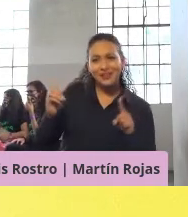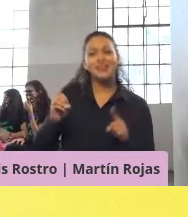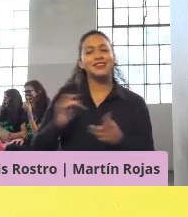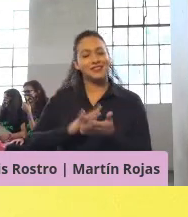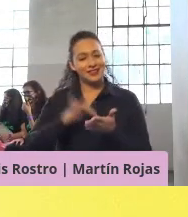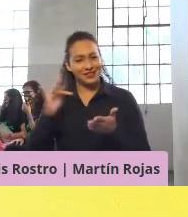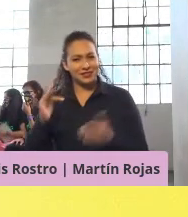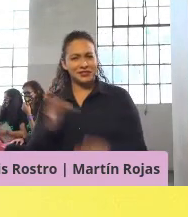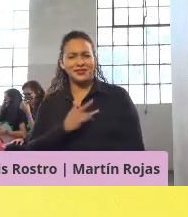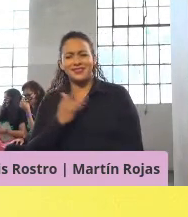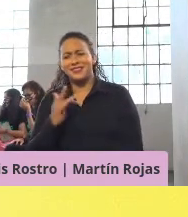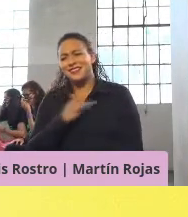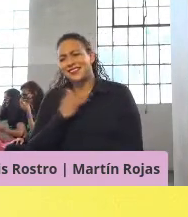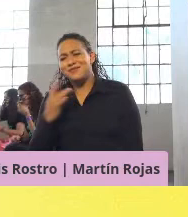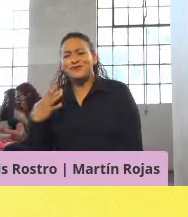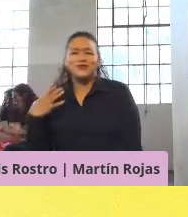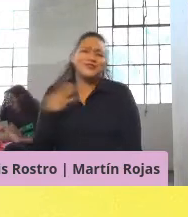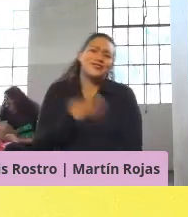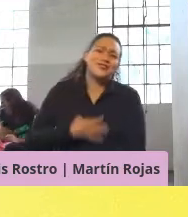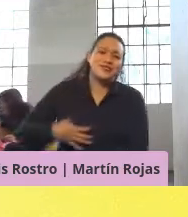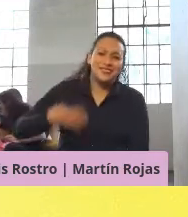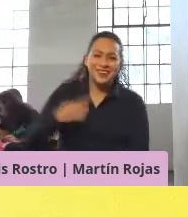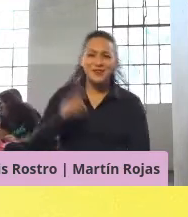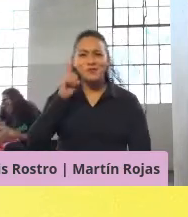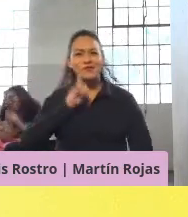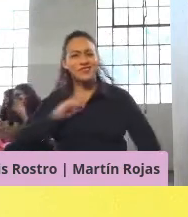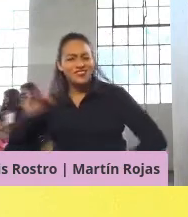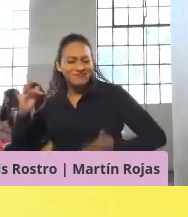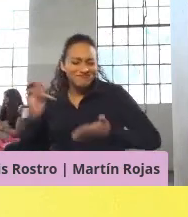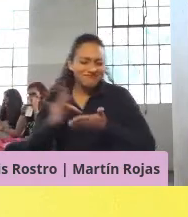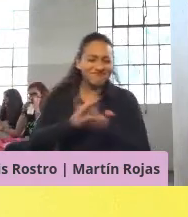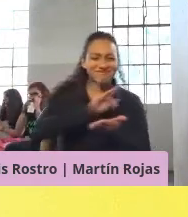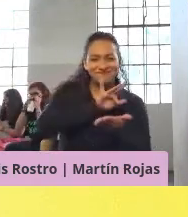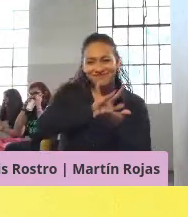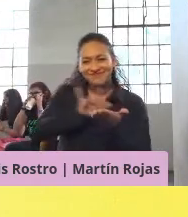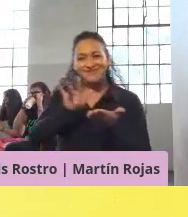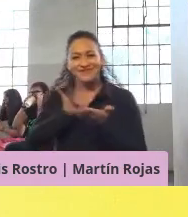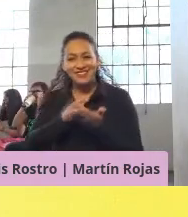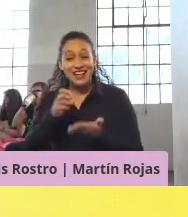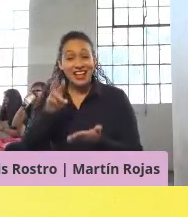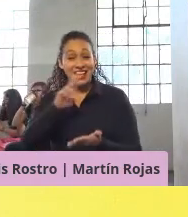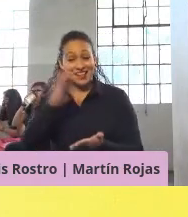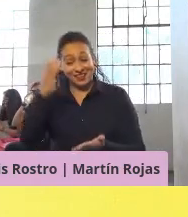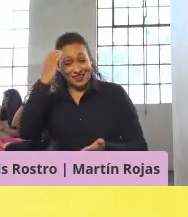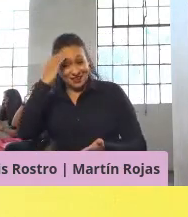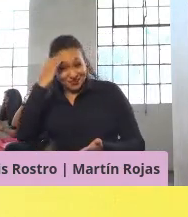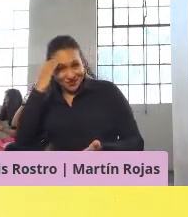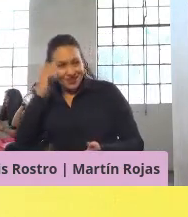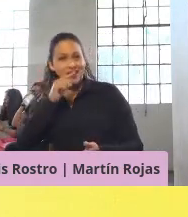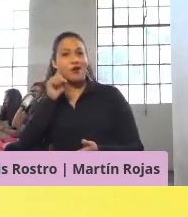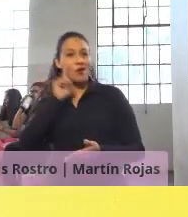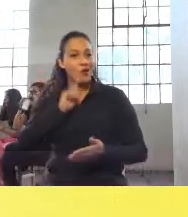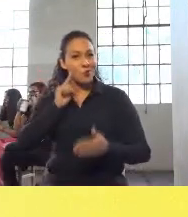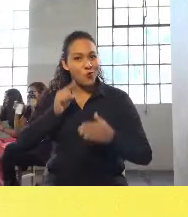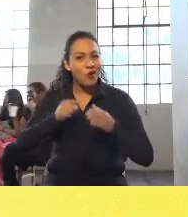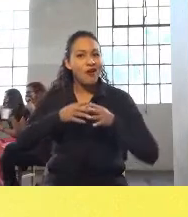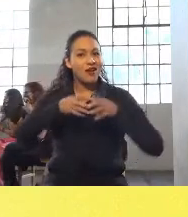de poder conocernos entre nosotras y poder como pues reconocernos, o sea, empezar como a expandir